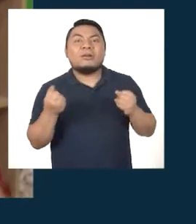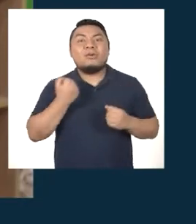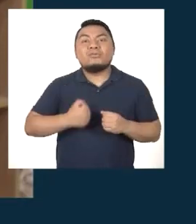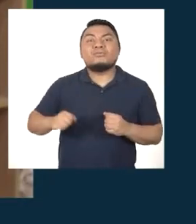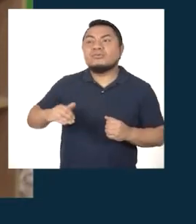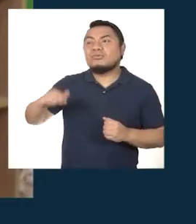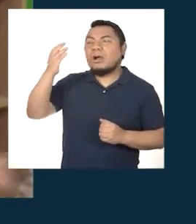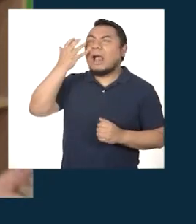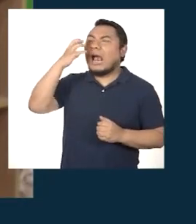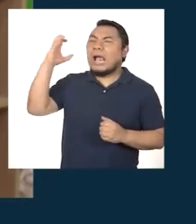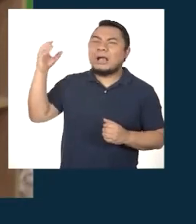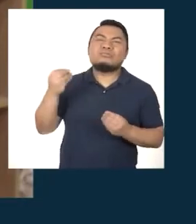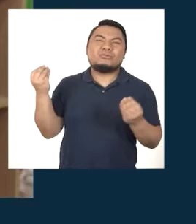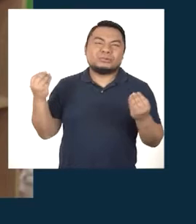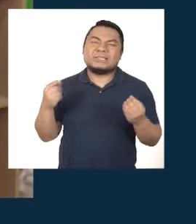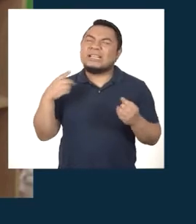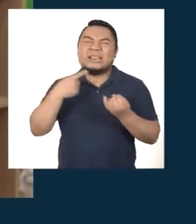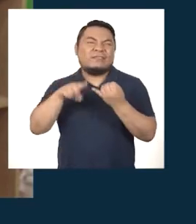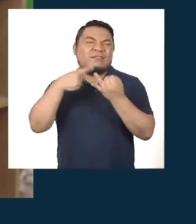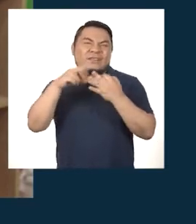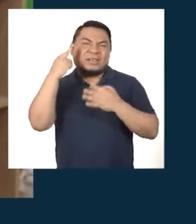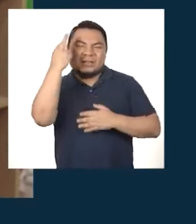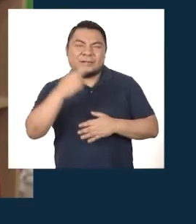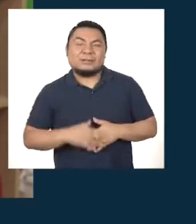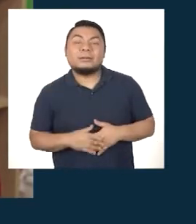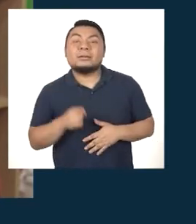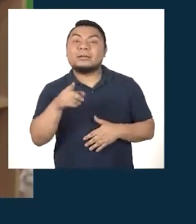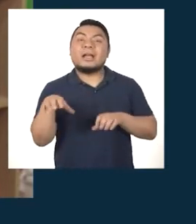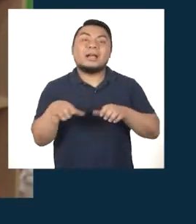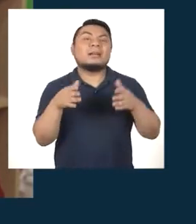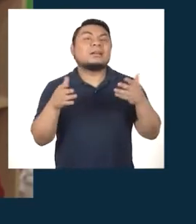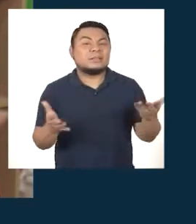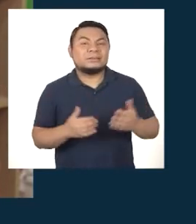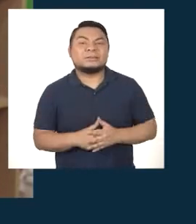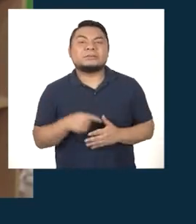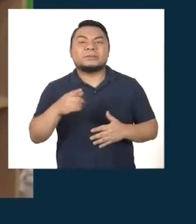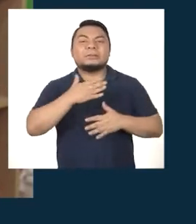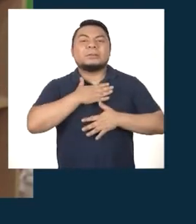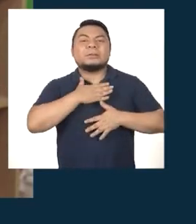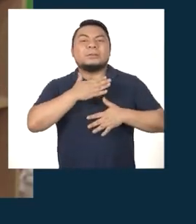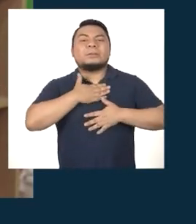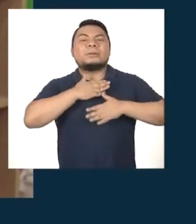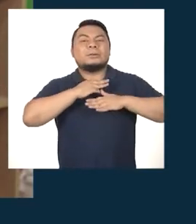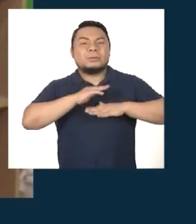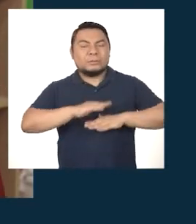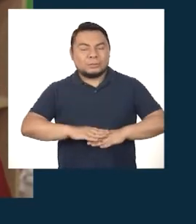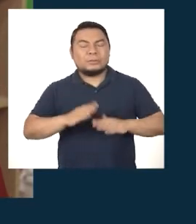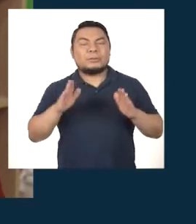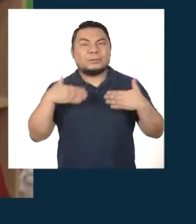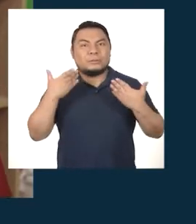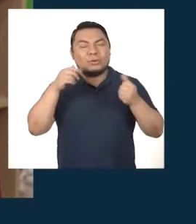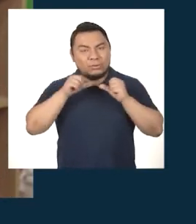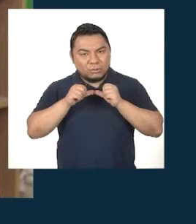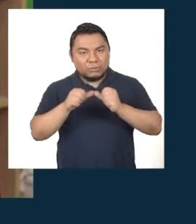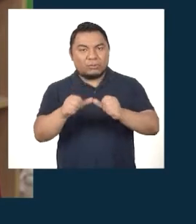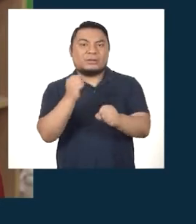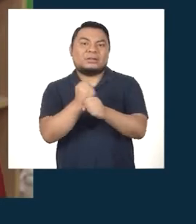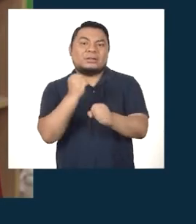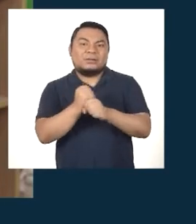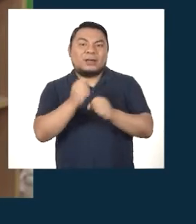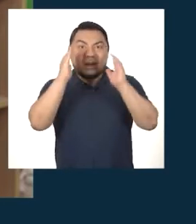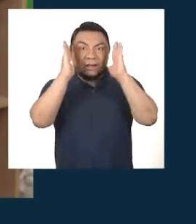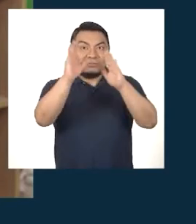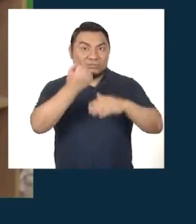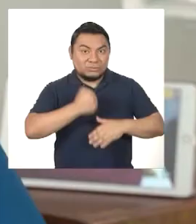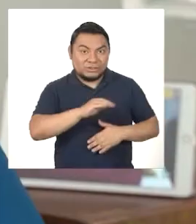están haciendo bulla, por diferentes motivos. Pero lo que tienen que hacer es respirar hondo, centrarse para poder continuar con el trabajo de